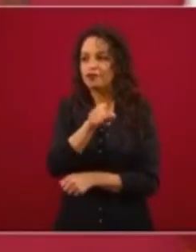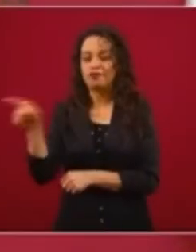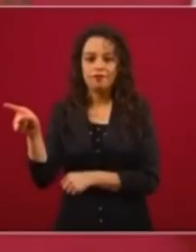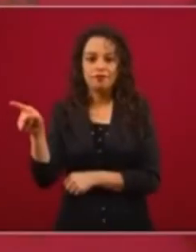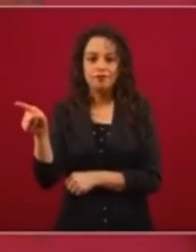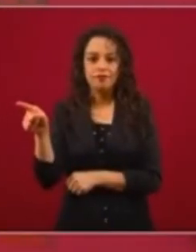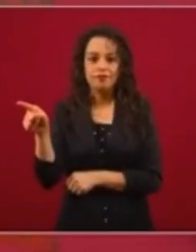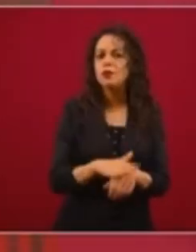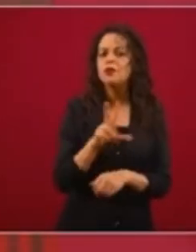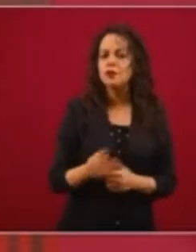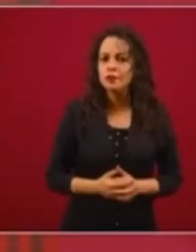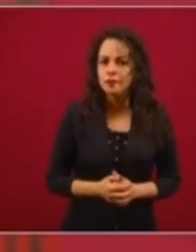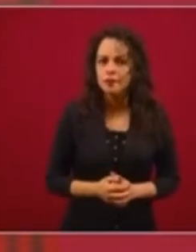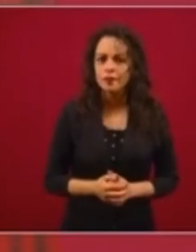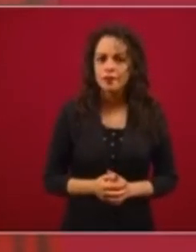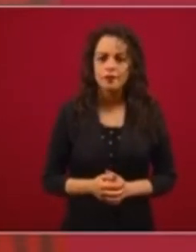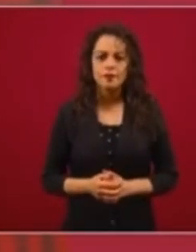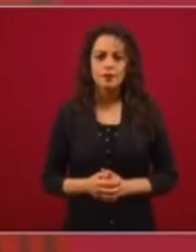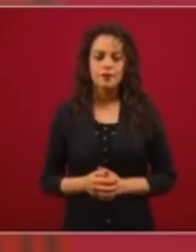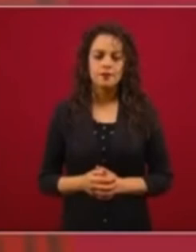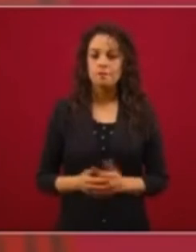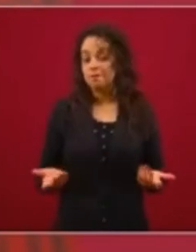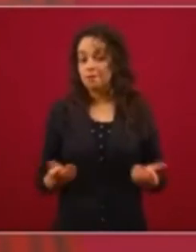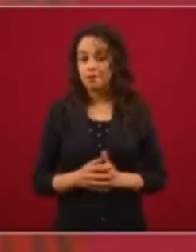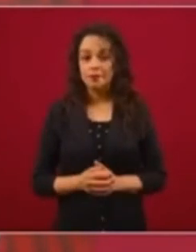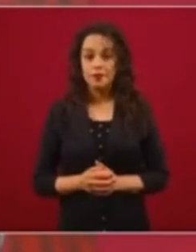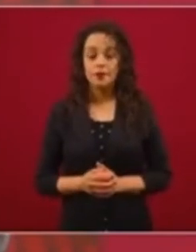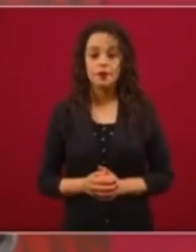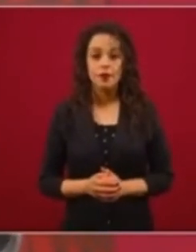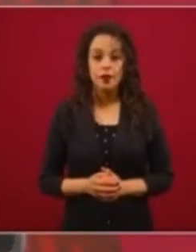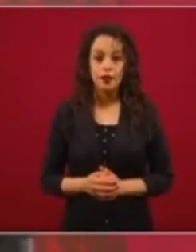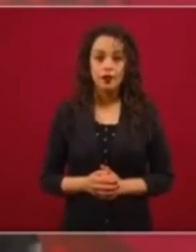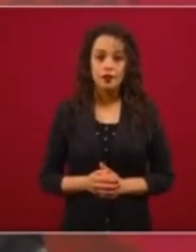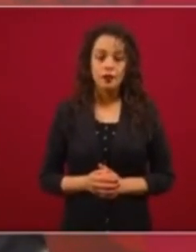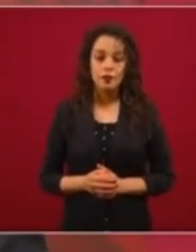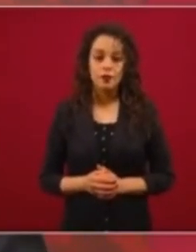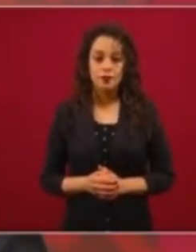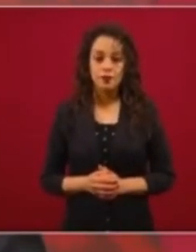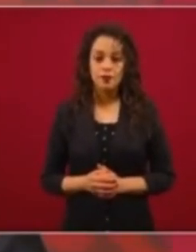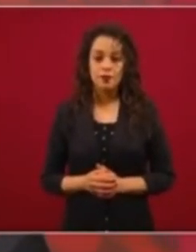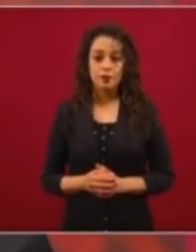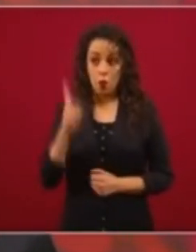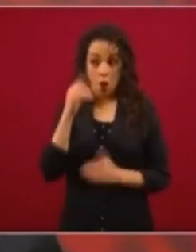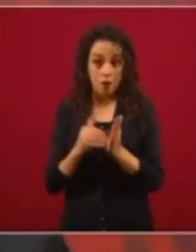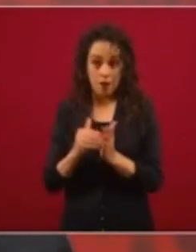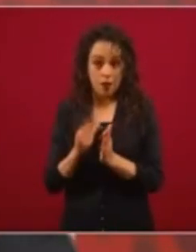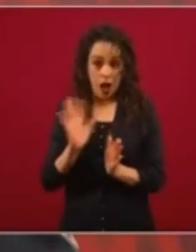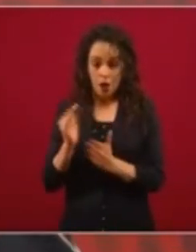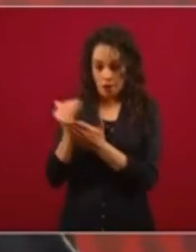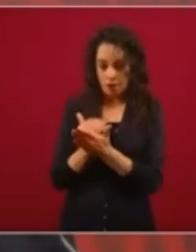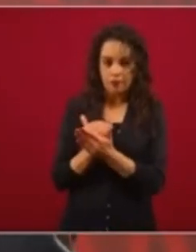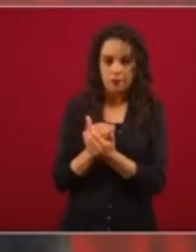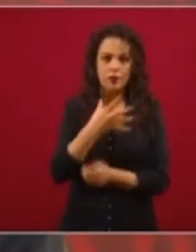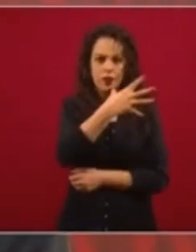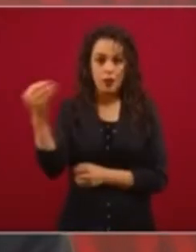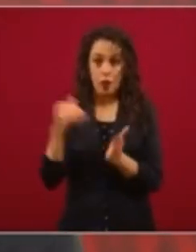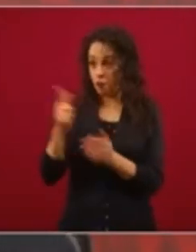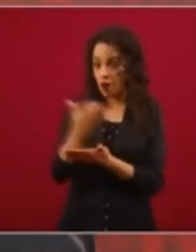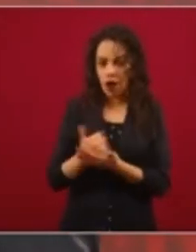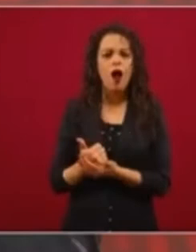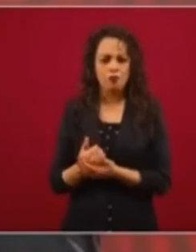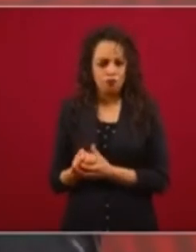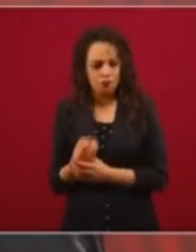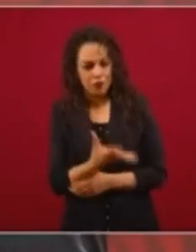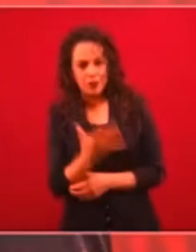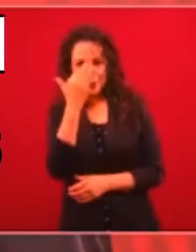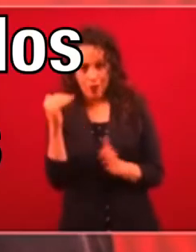que ayuden en algo. O sea, si son, pues ya no 1,000,000, pero 500,000, que aporten 50,000 para